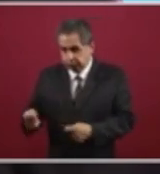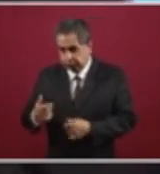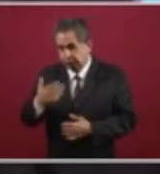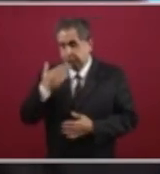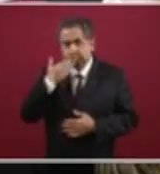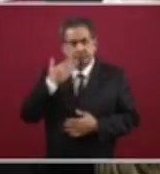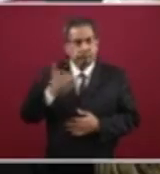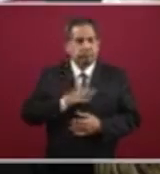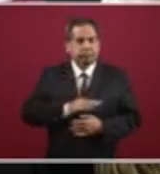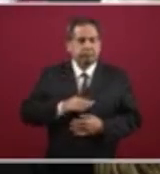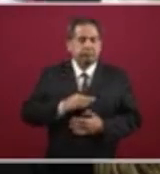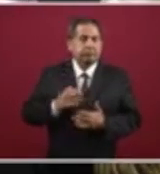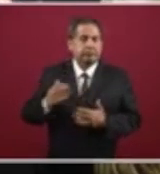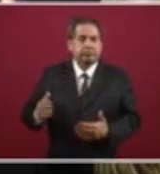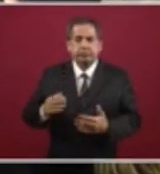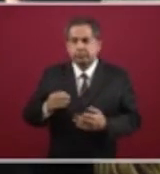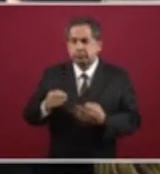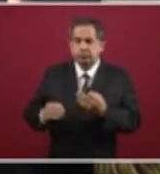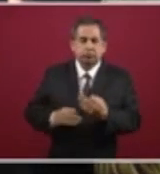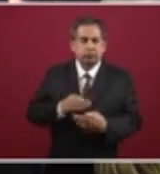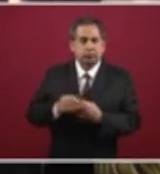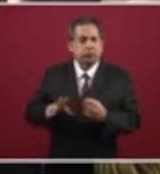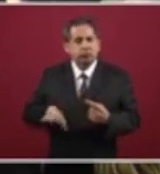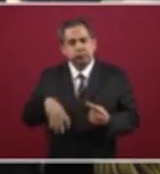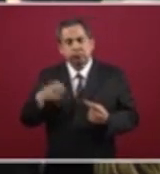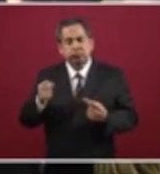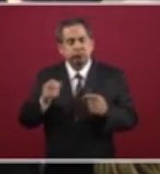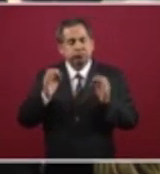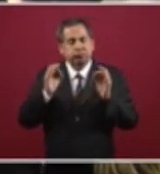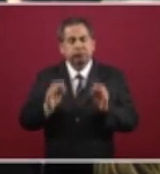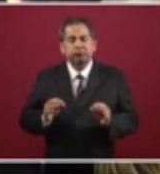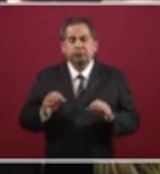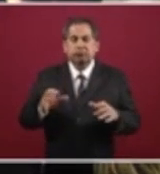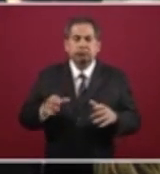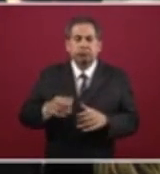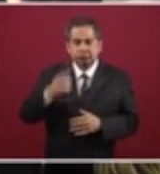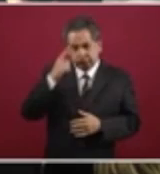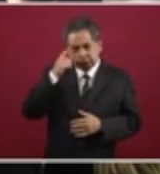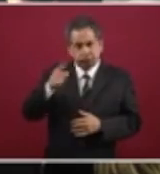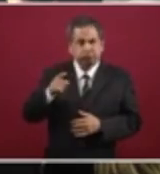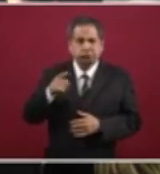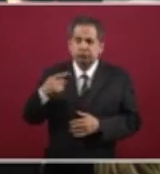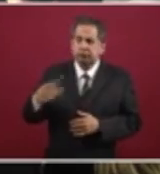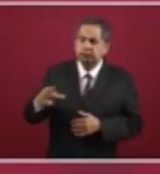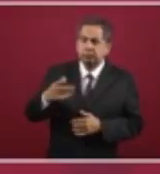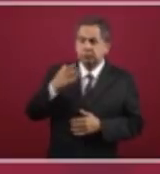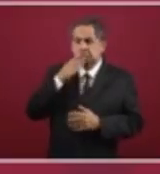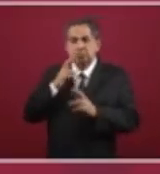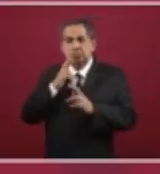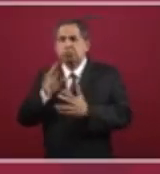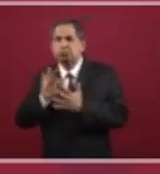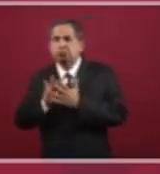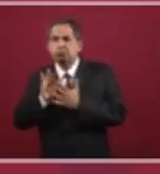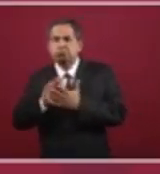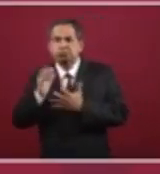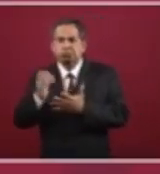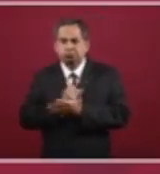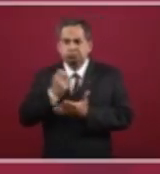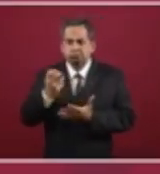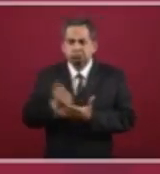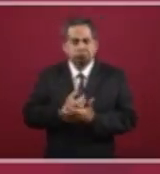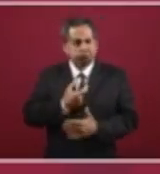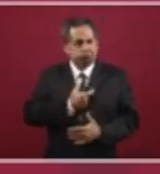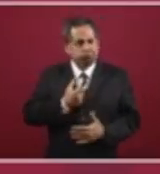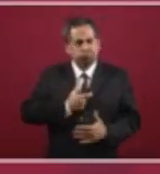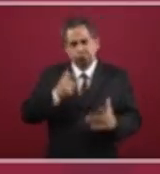por todo el esfuerzo que hacen para obtener estos buenos resultados, que ponen muy en